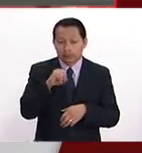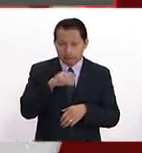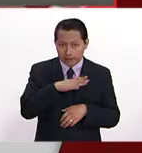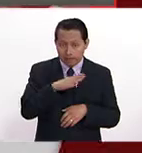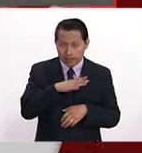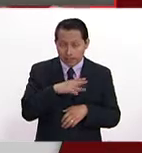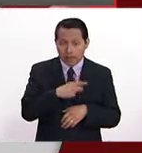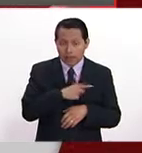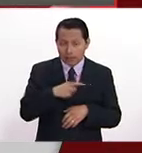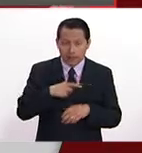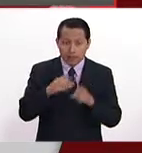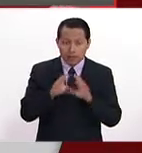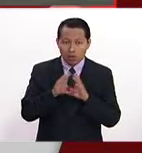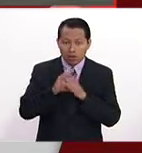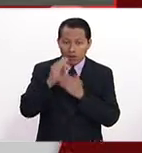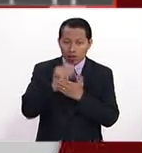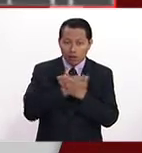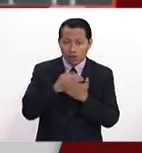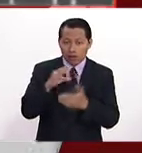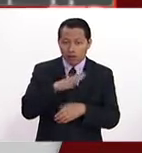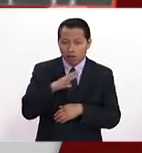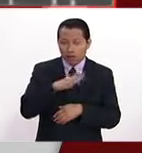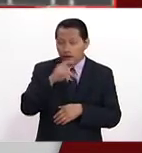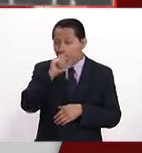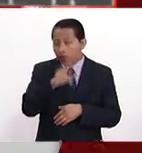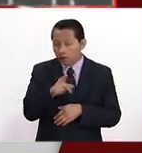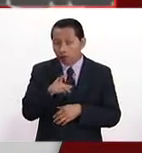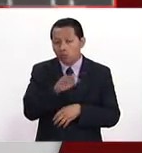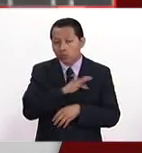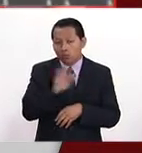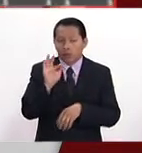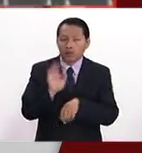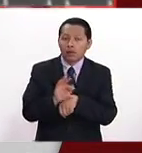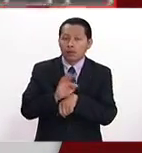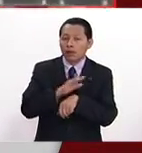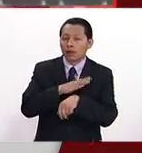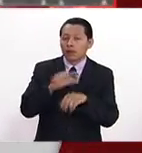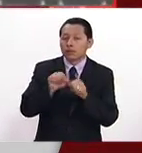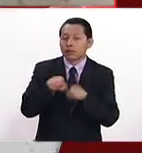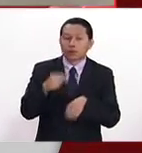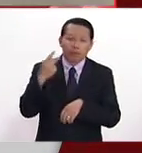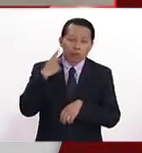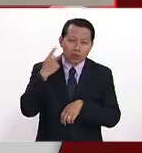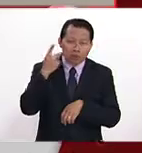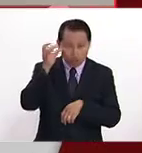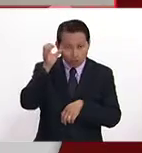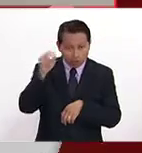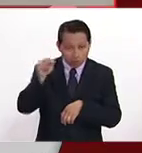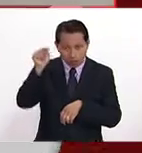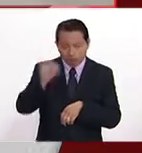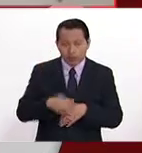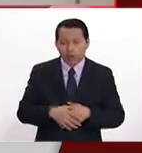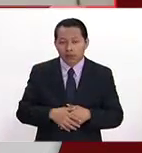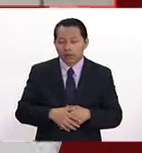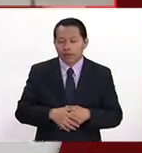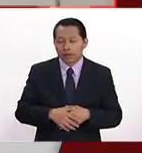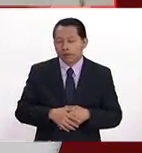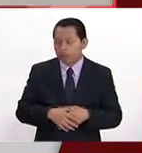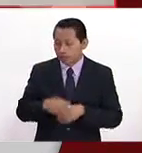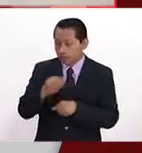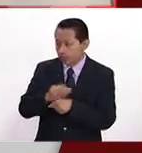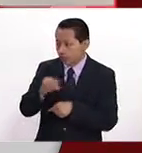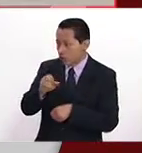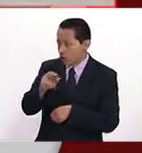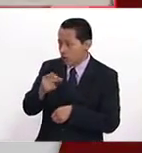pues sí veríamos una merma en lo que es el sustento del sistema político norcoreano. Claro. En este